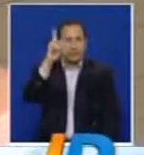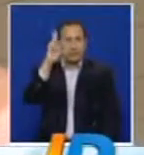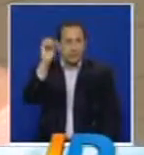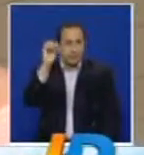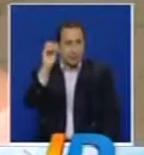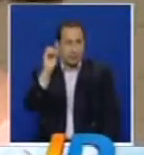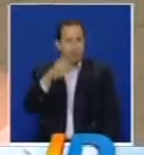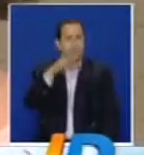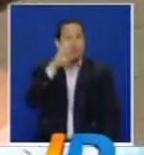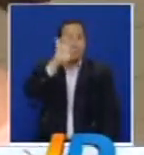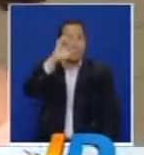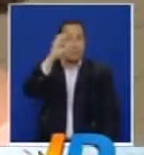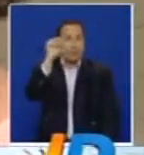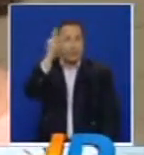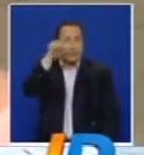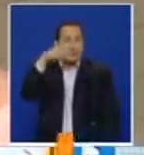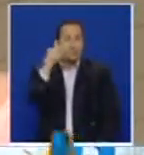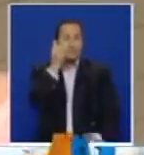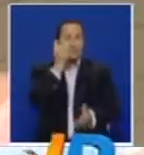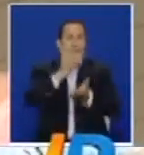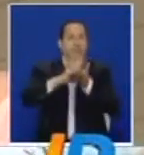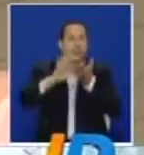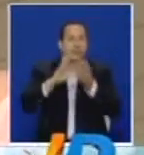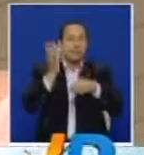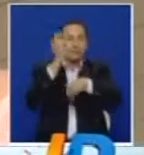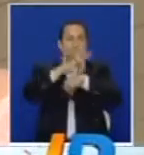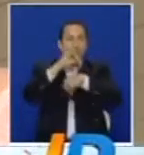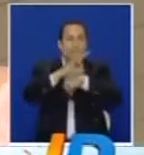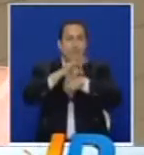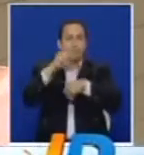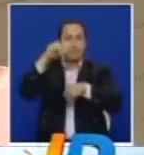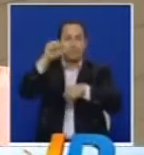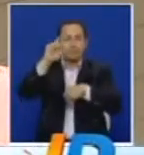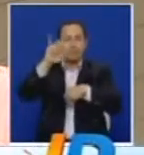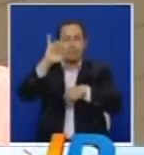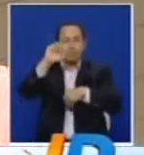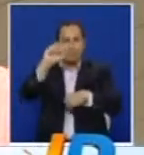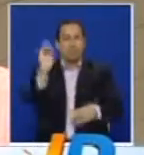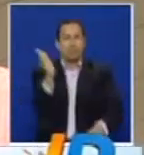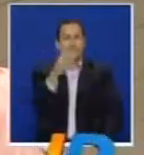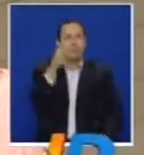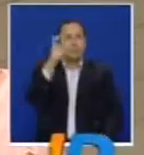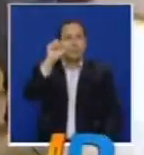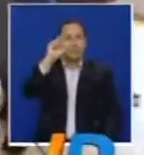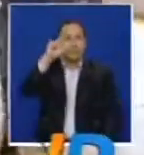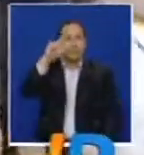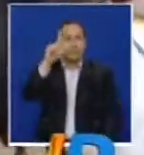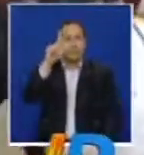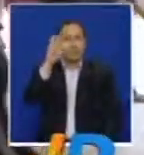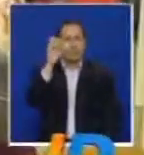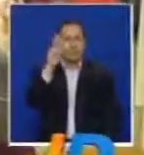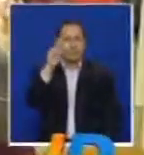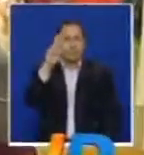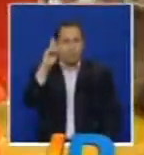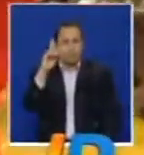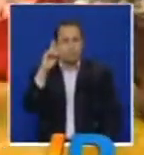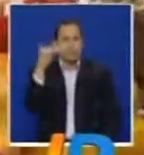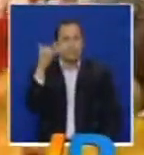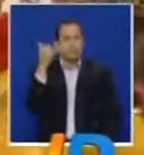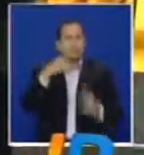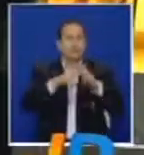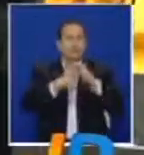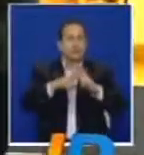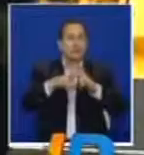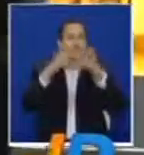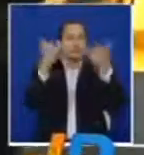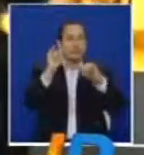pueden buscar a través de nuestra fundación, de María Sanford, o a través de Teatro Producciones. El taller ya se ha realizado en la ciudad y